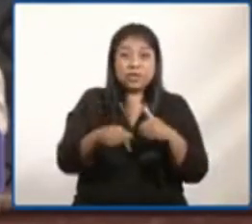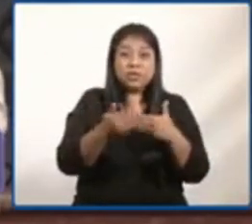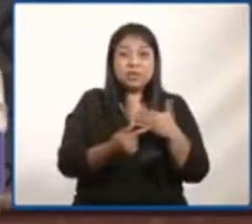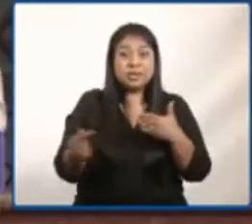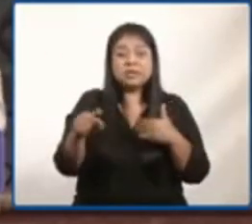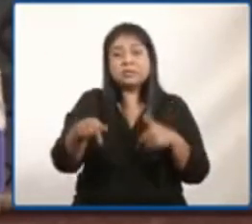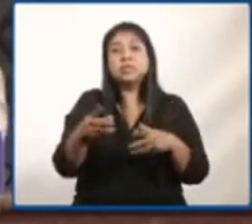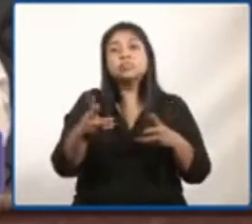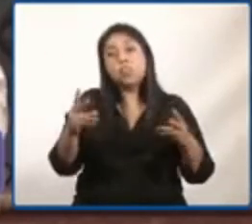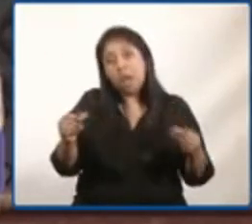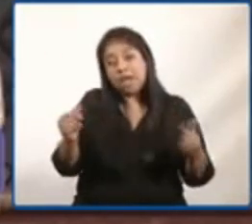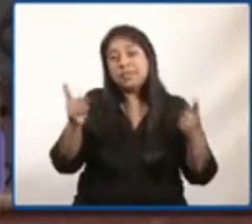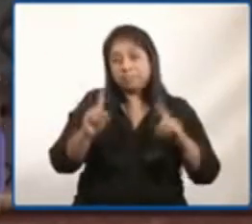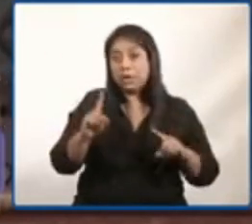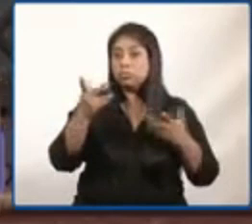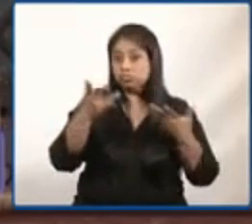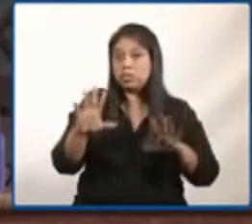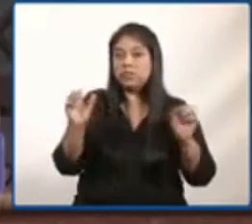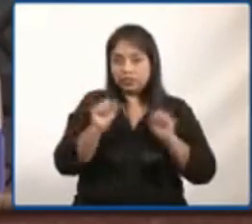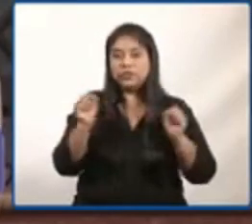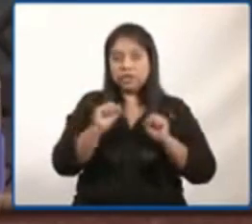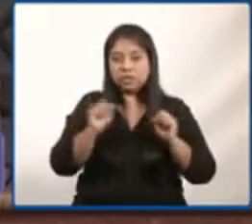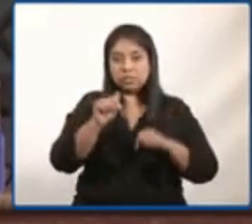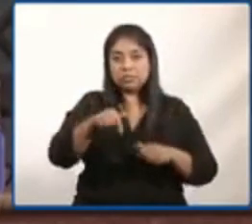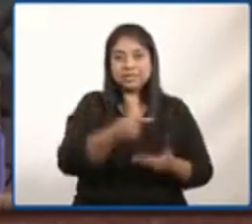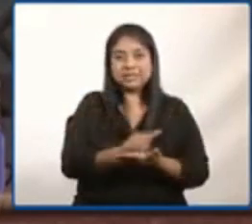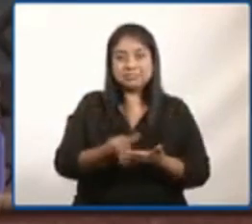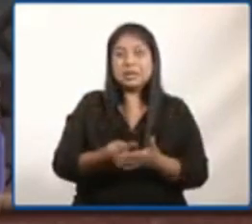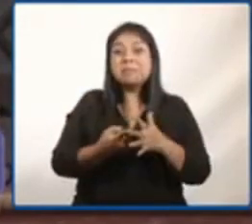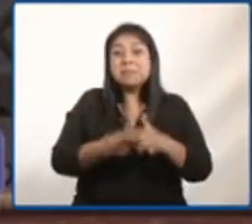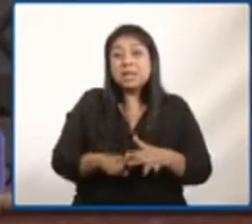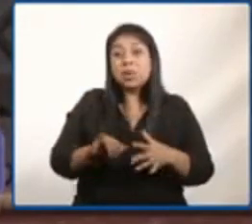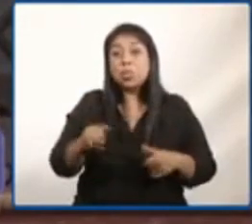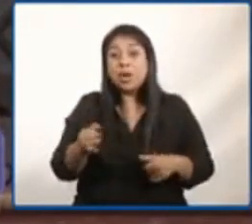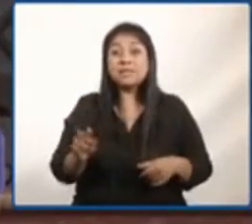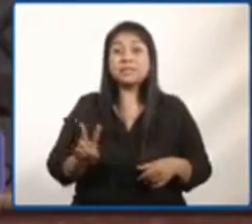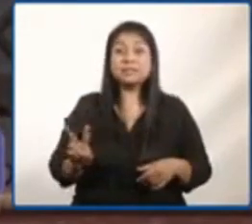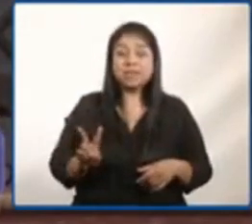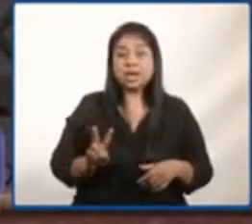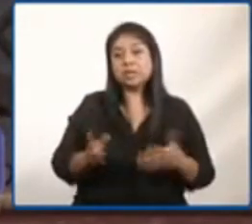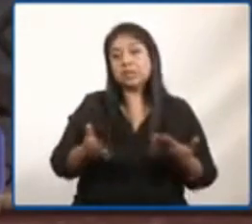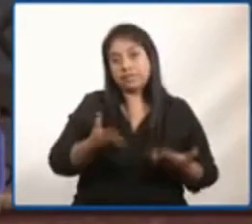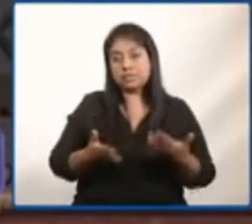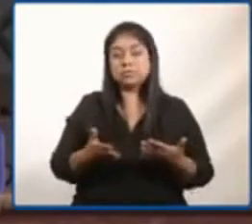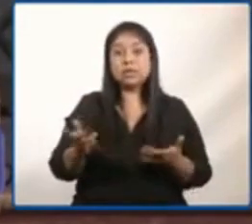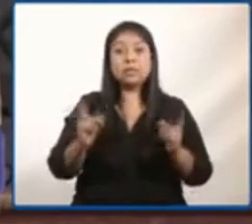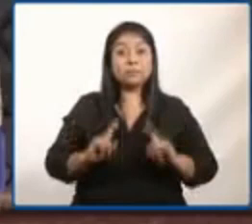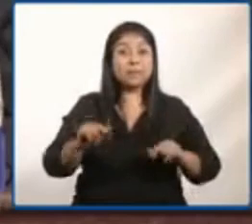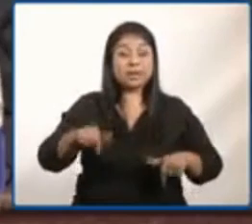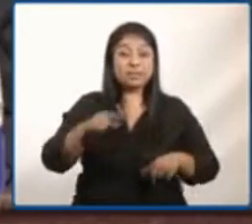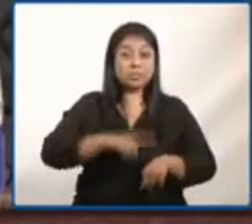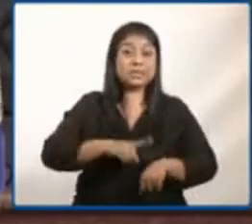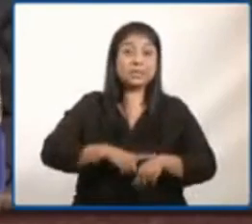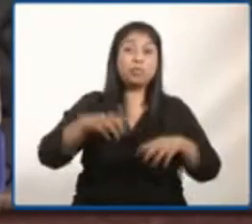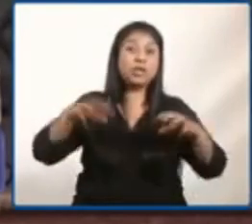débiles, pero pues estaría afectando para a partir del jueves y viernes esta condición. Pero por la temporada de